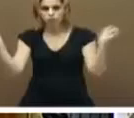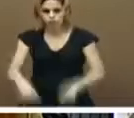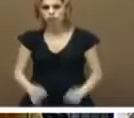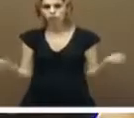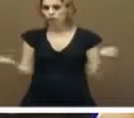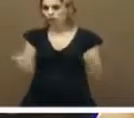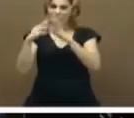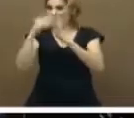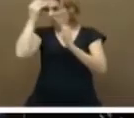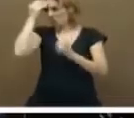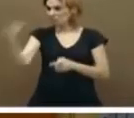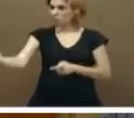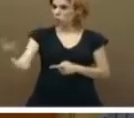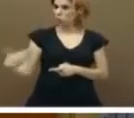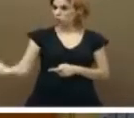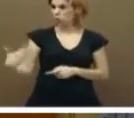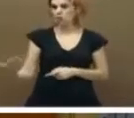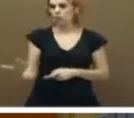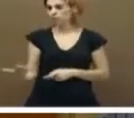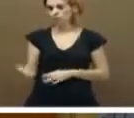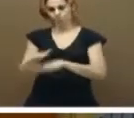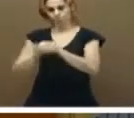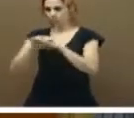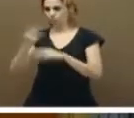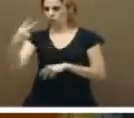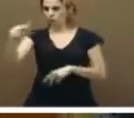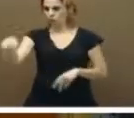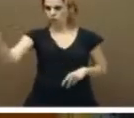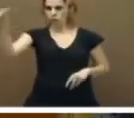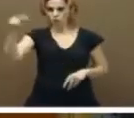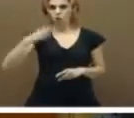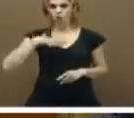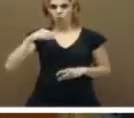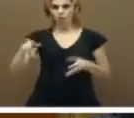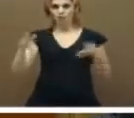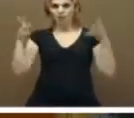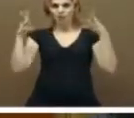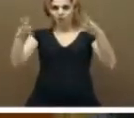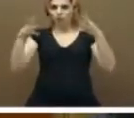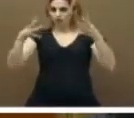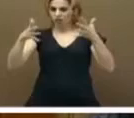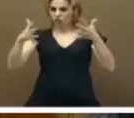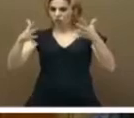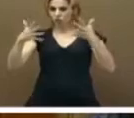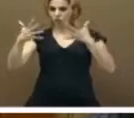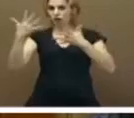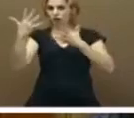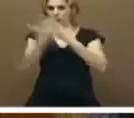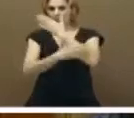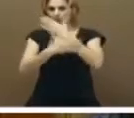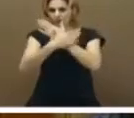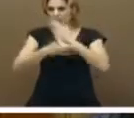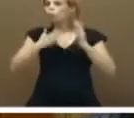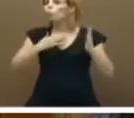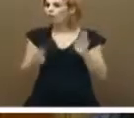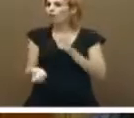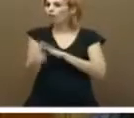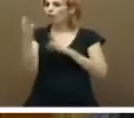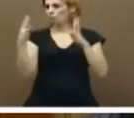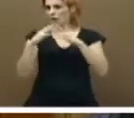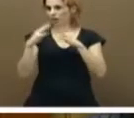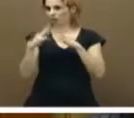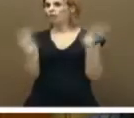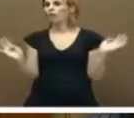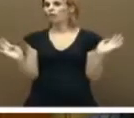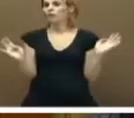con su apoyo para hacerlo así. Lo podíamos estar haciendo hoy. Hoy podía salir de aquí un consejo de administración que fuera paritario y va a salir uno que no va a ser paritario. Eso estaba en nuestras manos. Yo